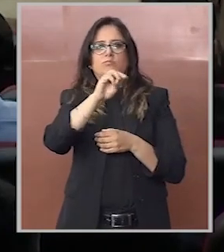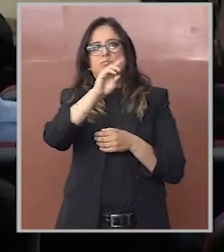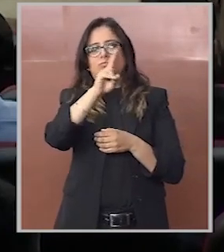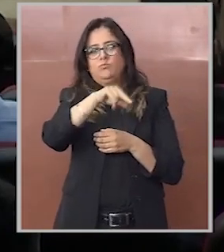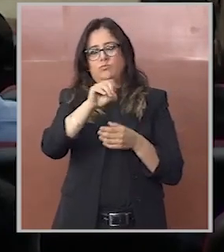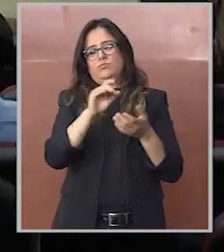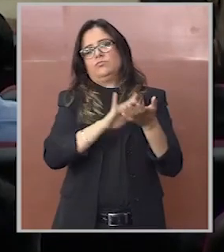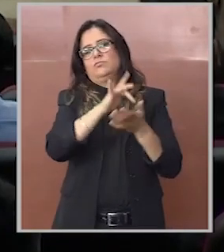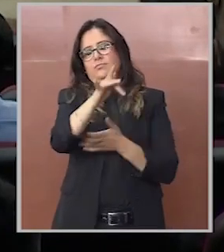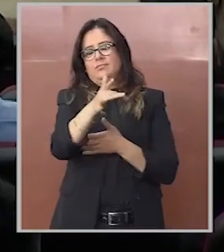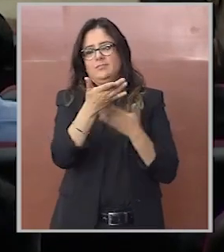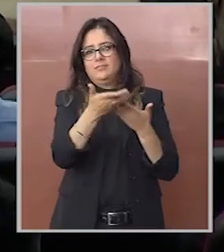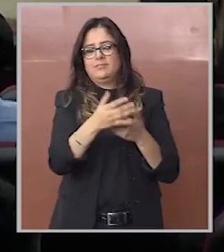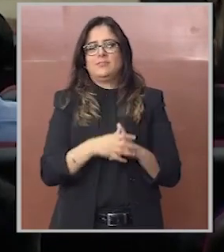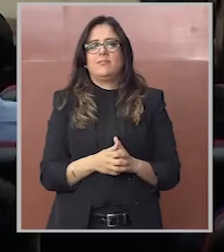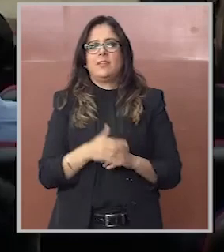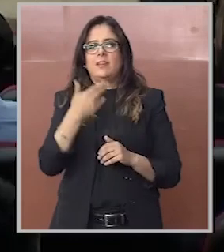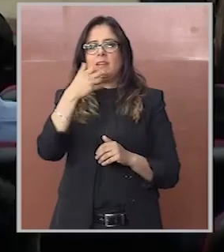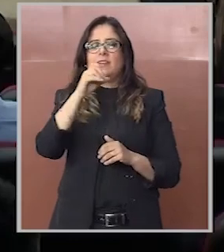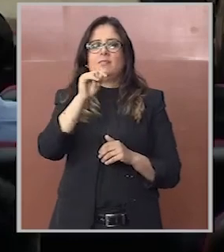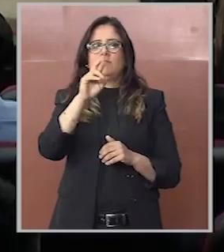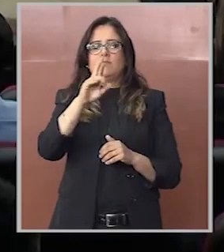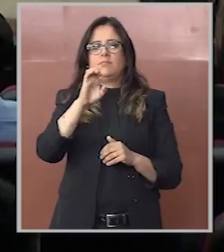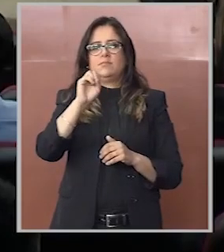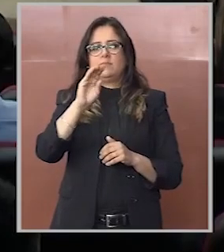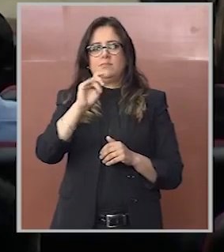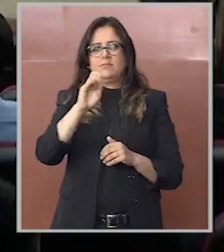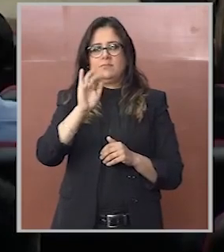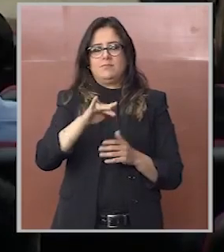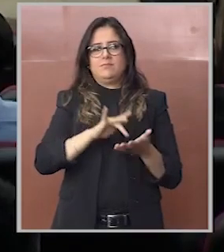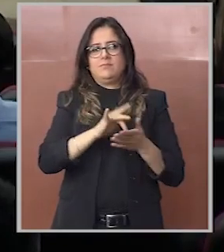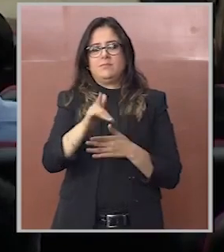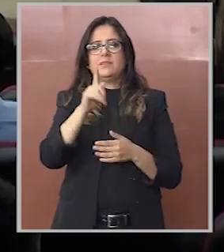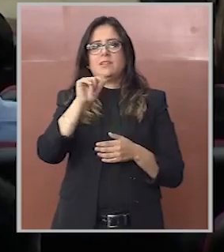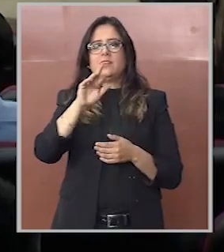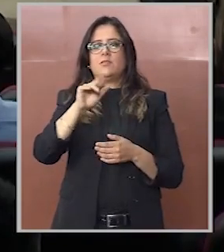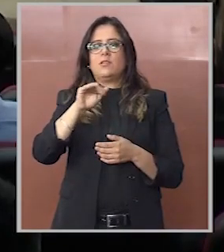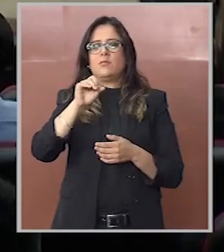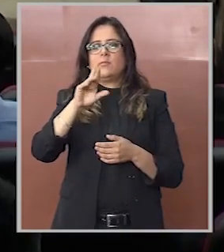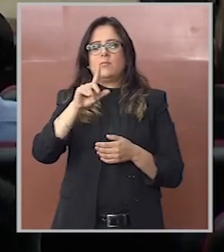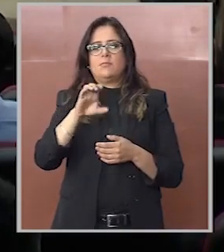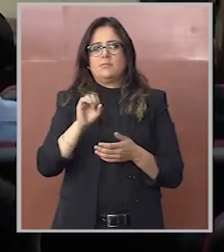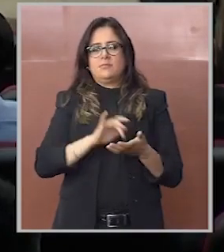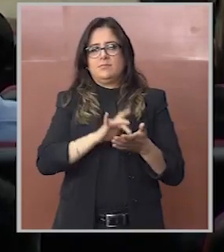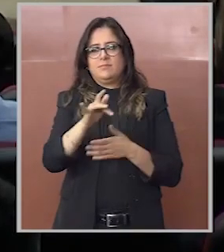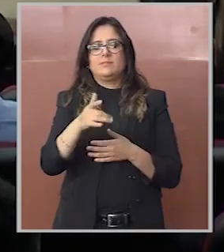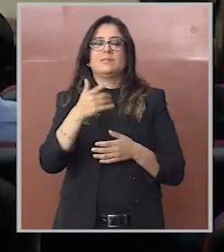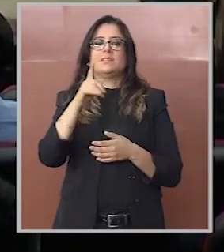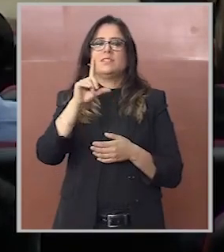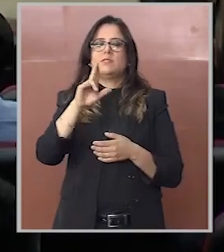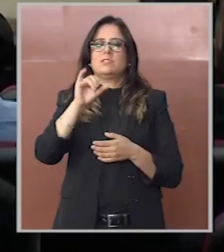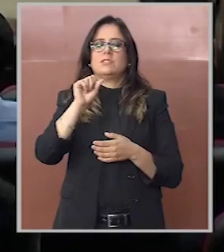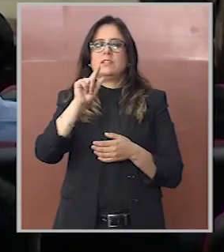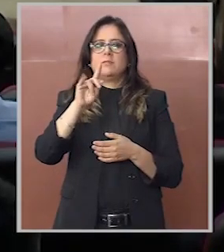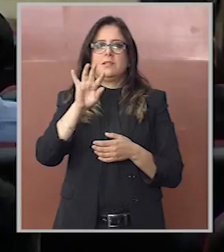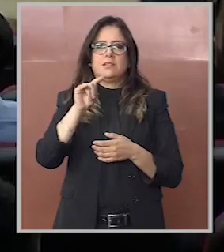Aura a Luis Alberto Vargas alma Daniela Martínez por allá Está también